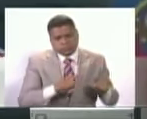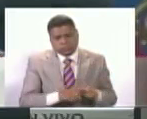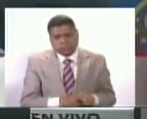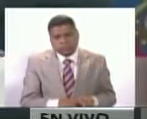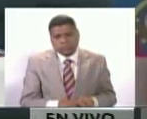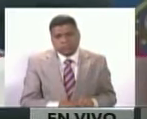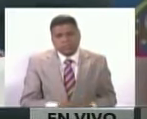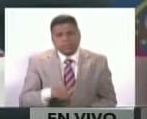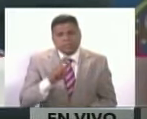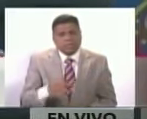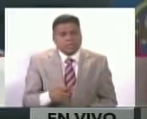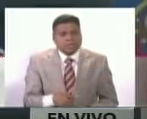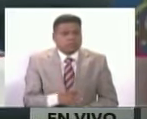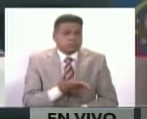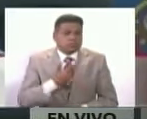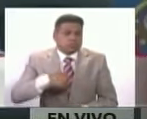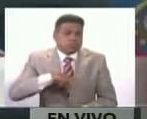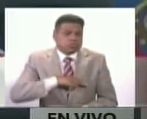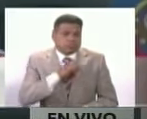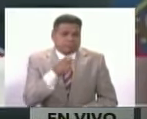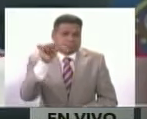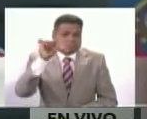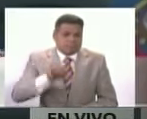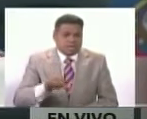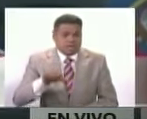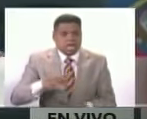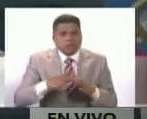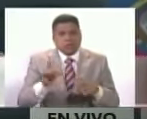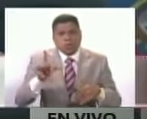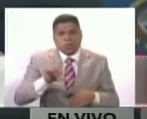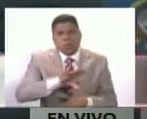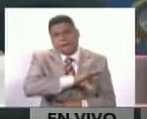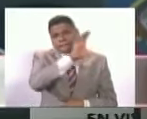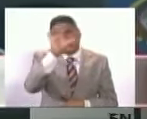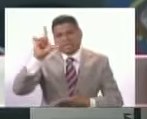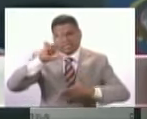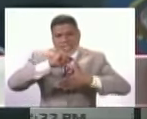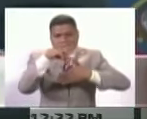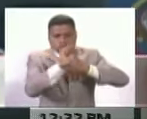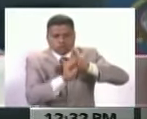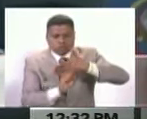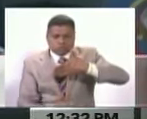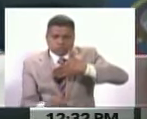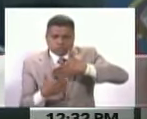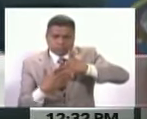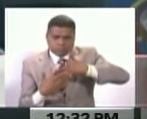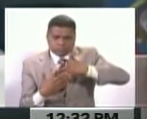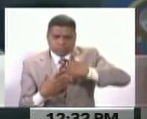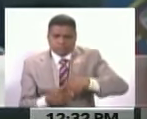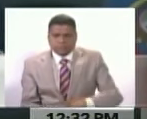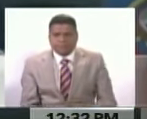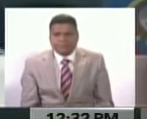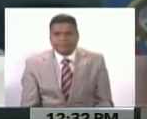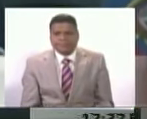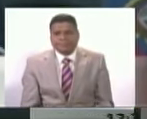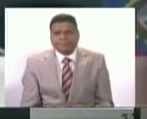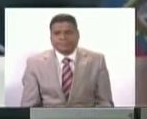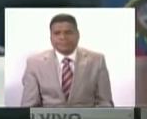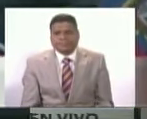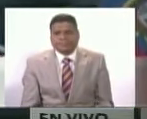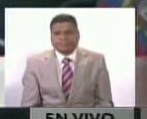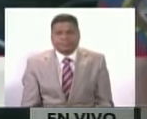esto nos perjudica sobre todo a los países del sur, a los países, en este caso, del movimiento